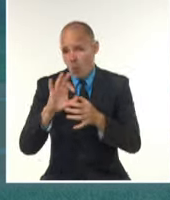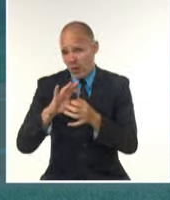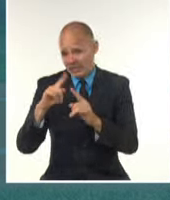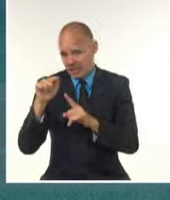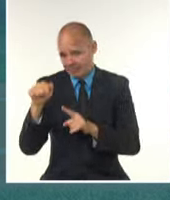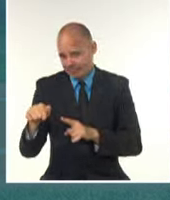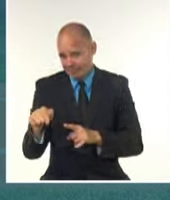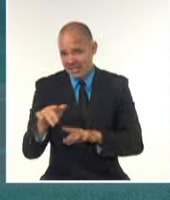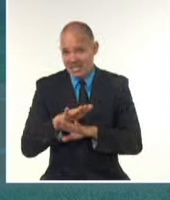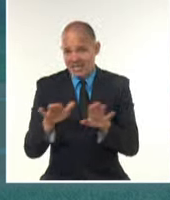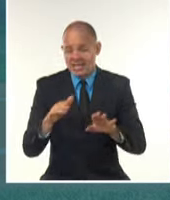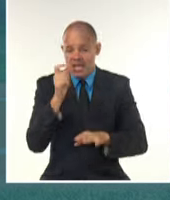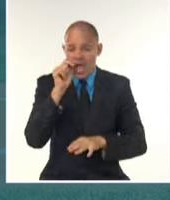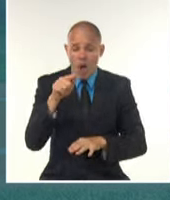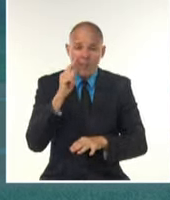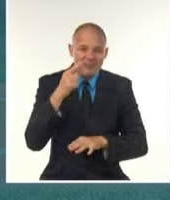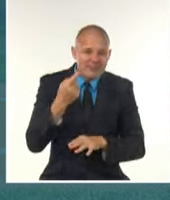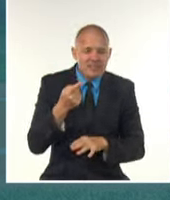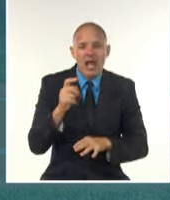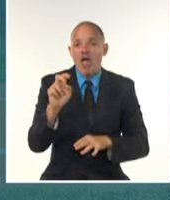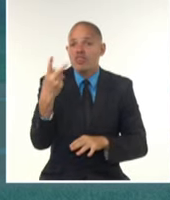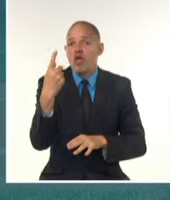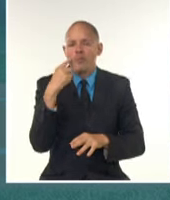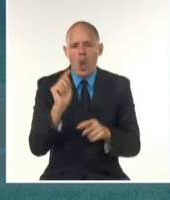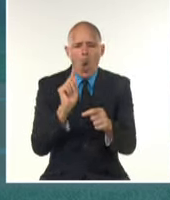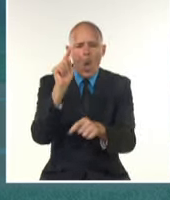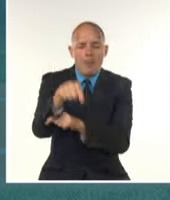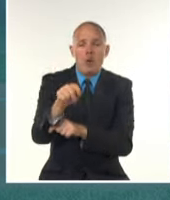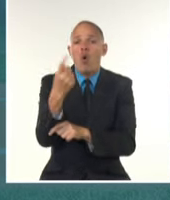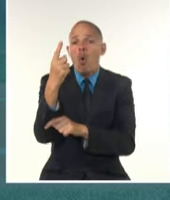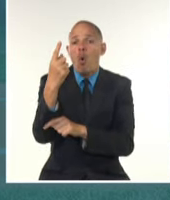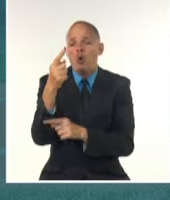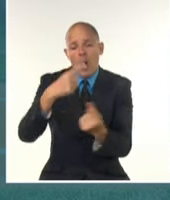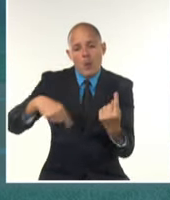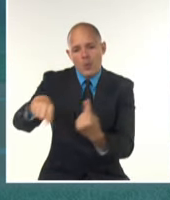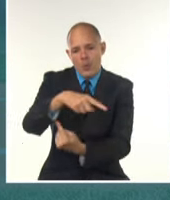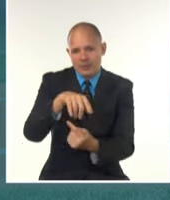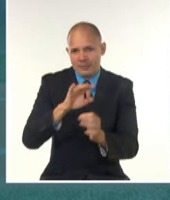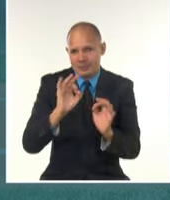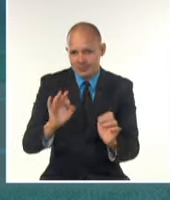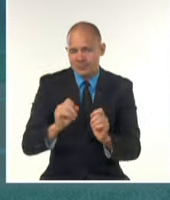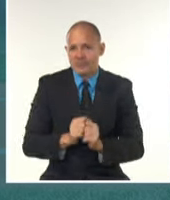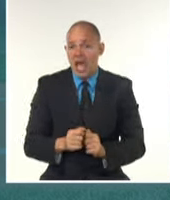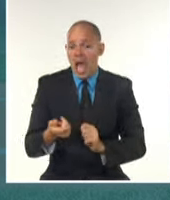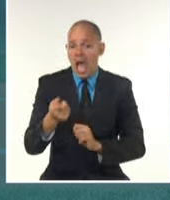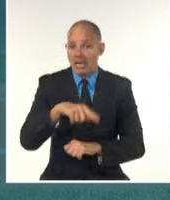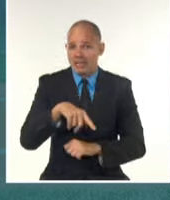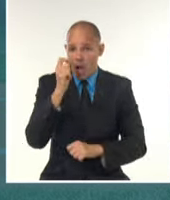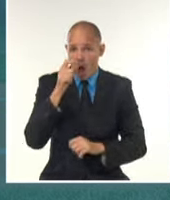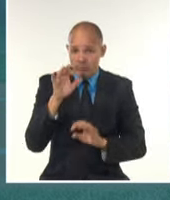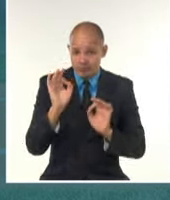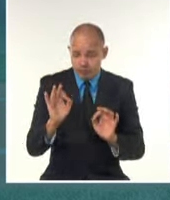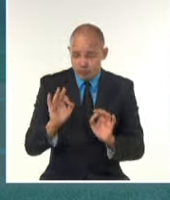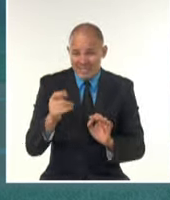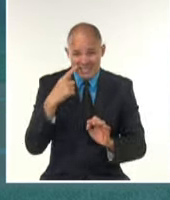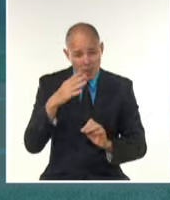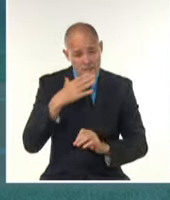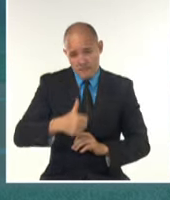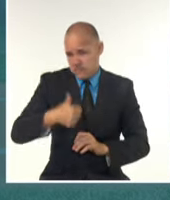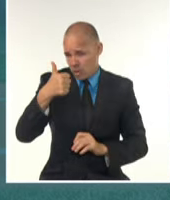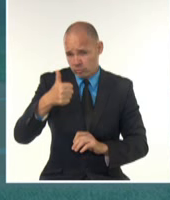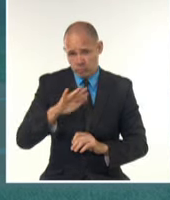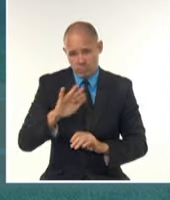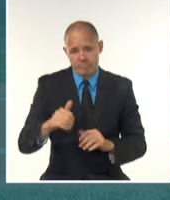se fue de 4-2 con doble jonrón y 1 impulsada, tarde en la que se convirtió en el tercer máximo productor de indiscutibles en la pelota